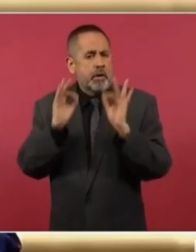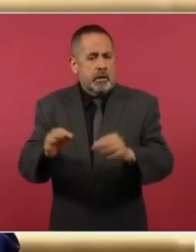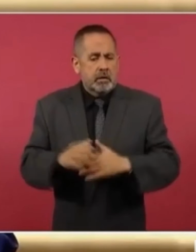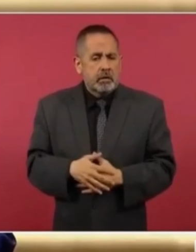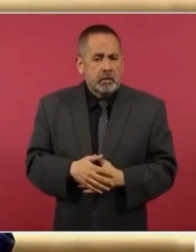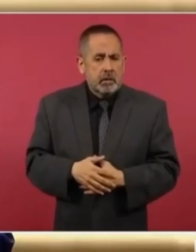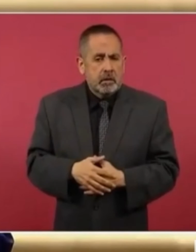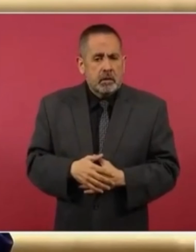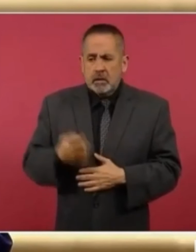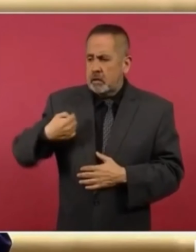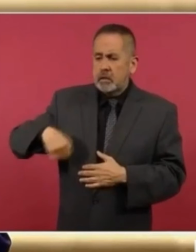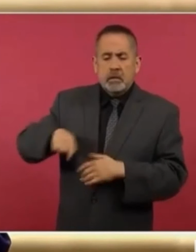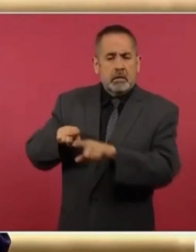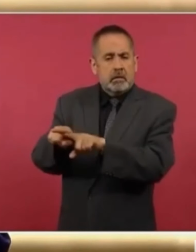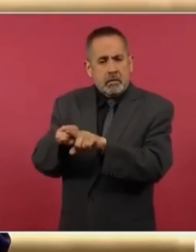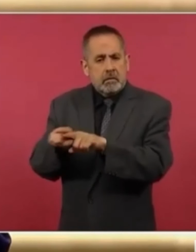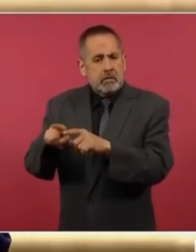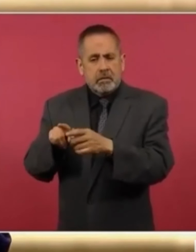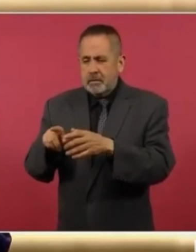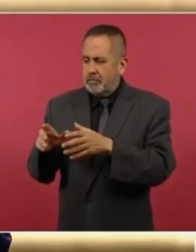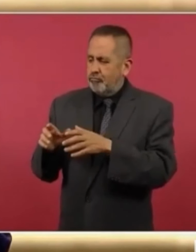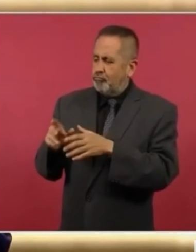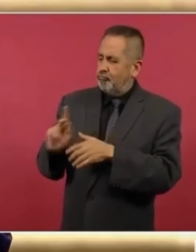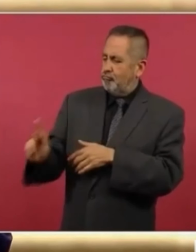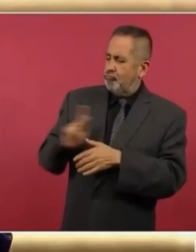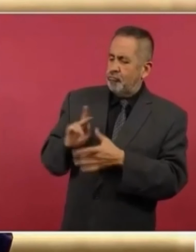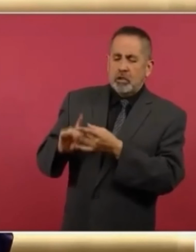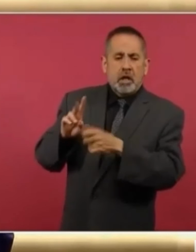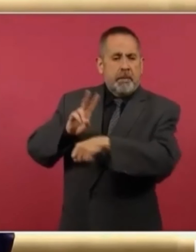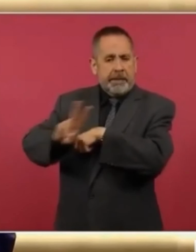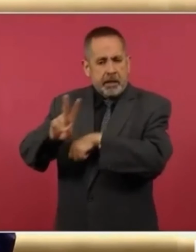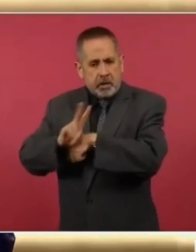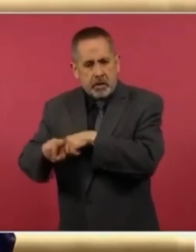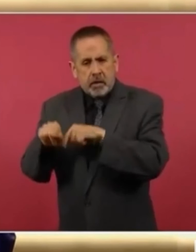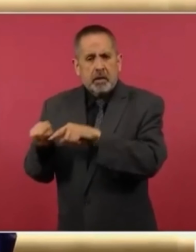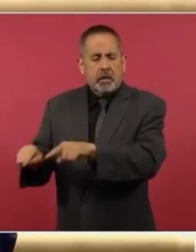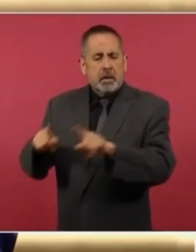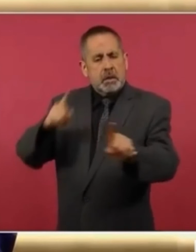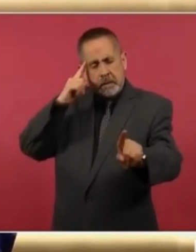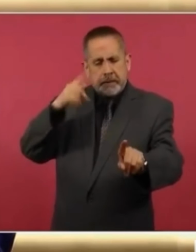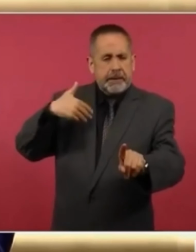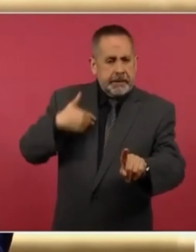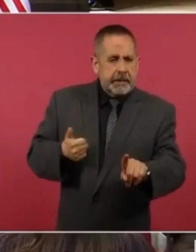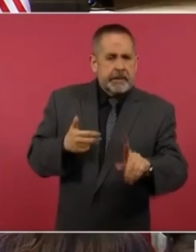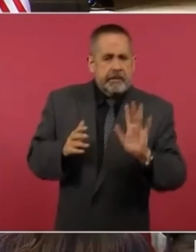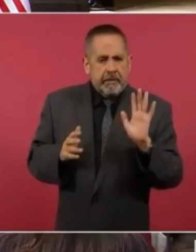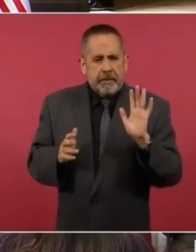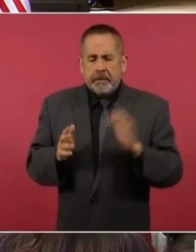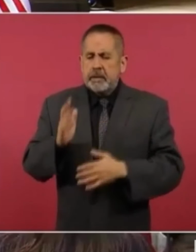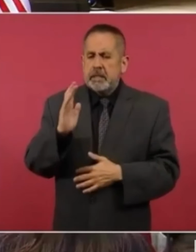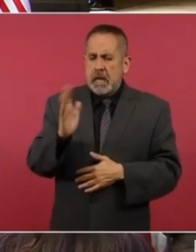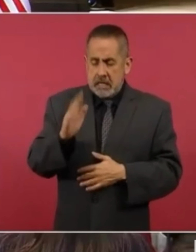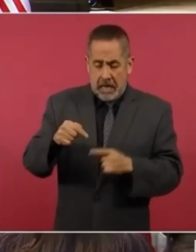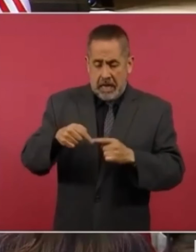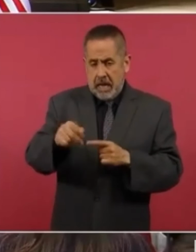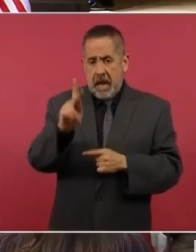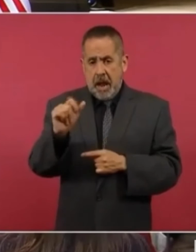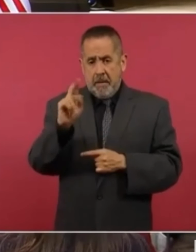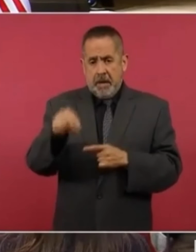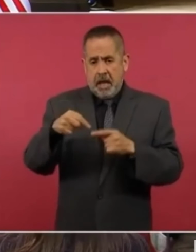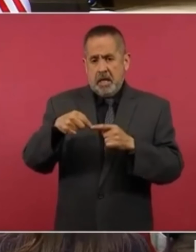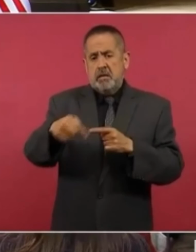nuestros hermanos venezolanos, y tengo entendido ya este plan se